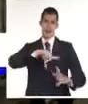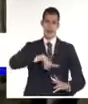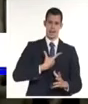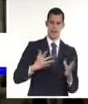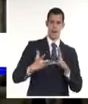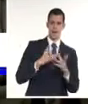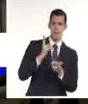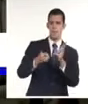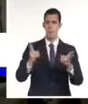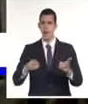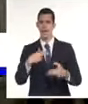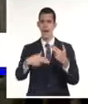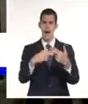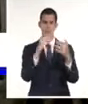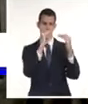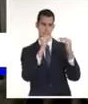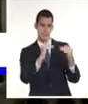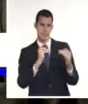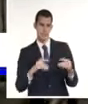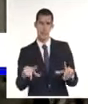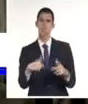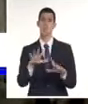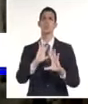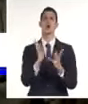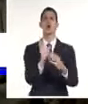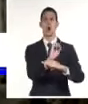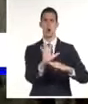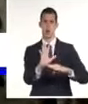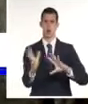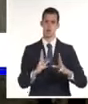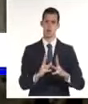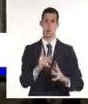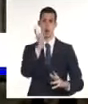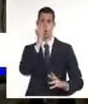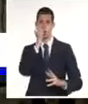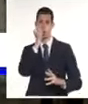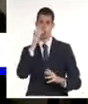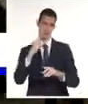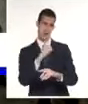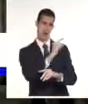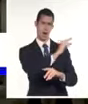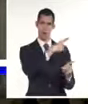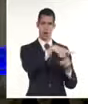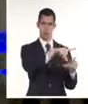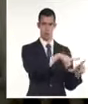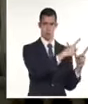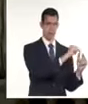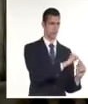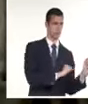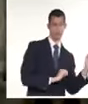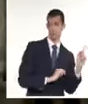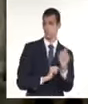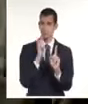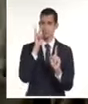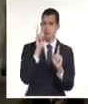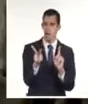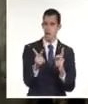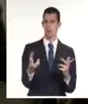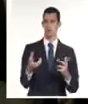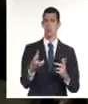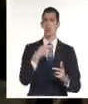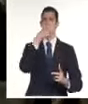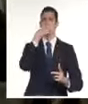bien como está el libreto y todo, en ese momento se encontraba en otra tarea. Cuando él sale, que ve el problema, lo que hace es silbar. Inmediatamente